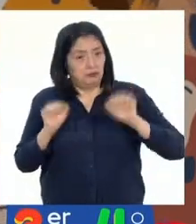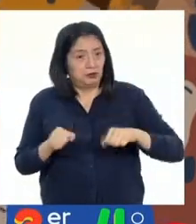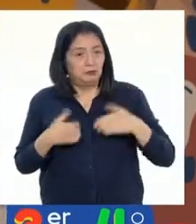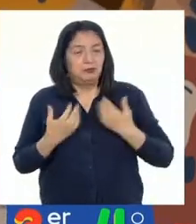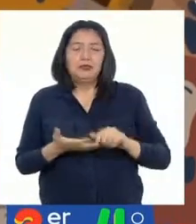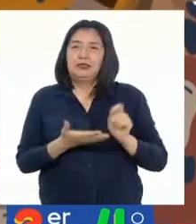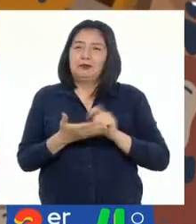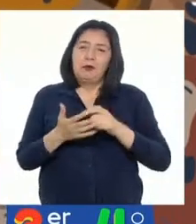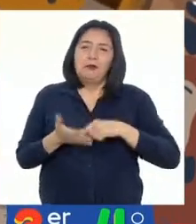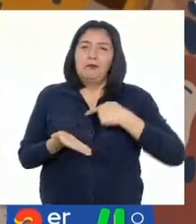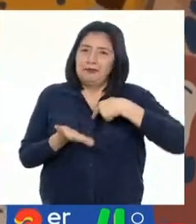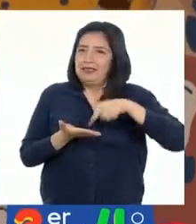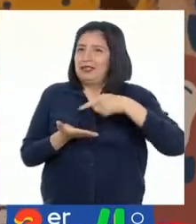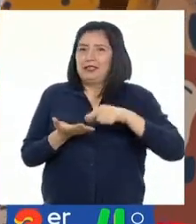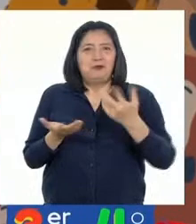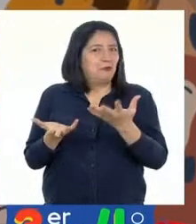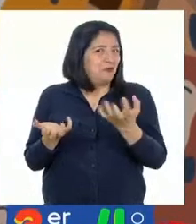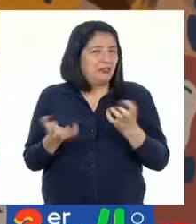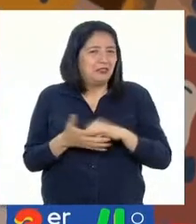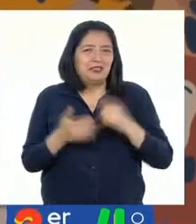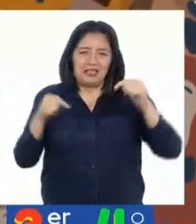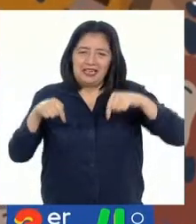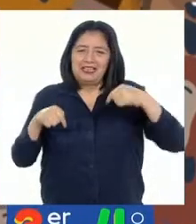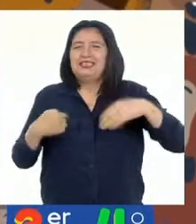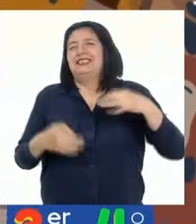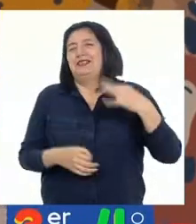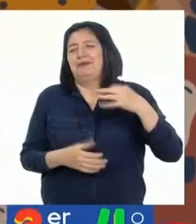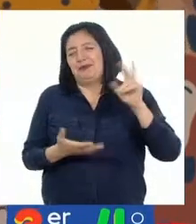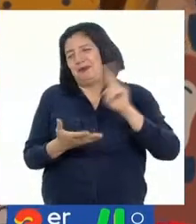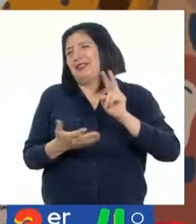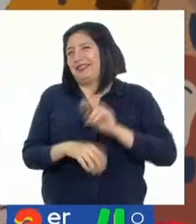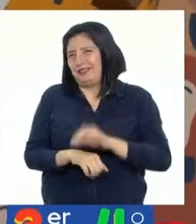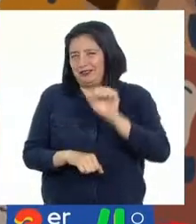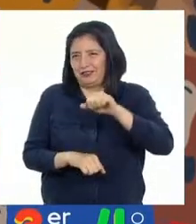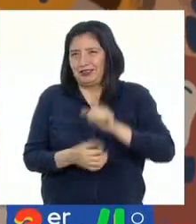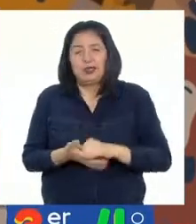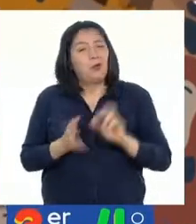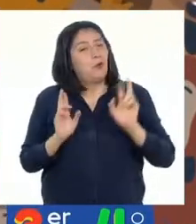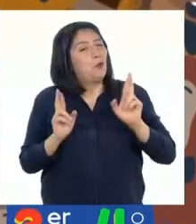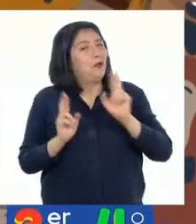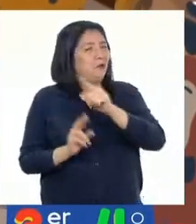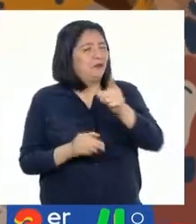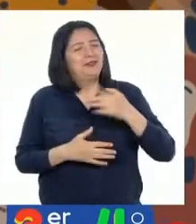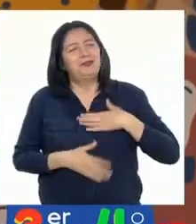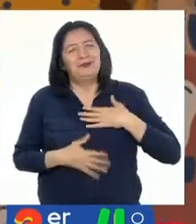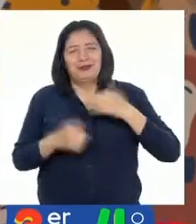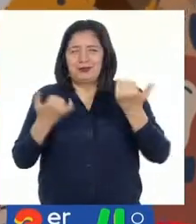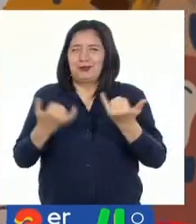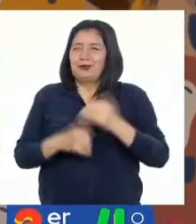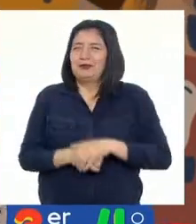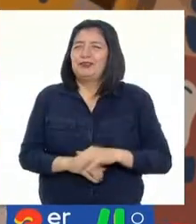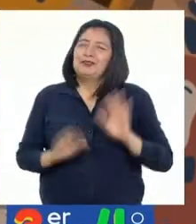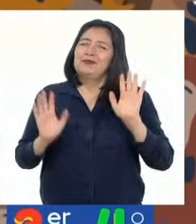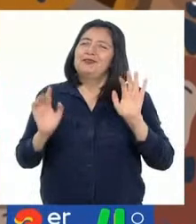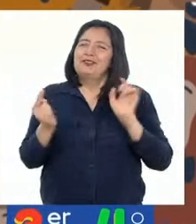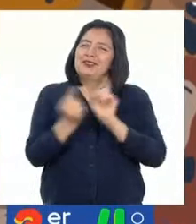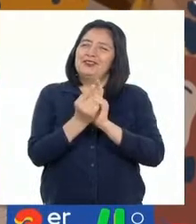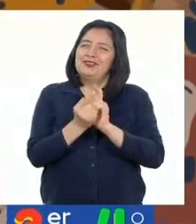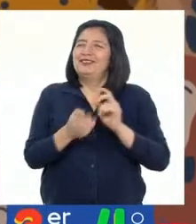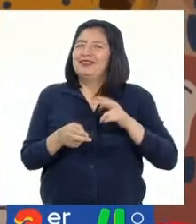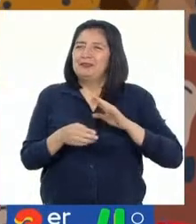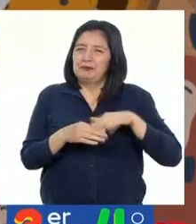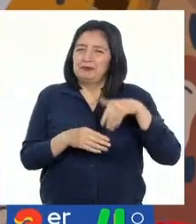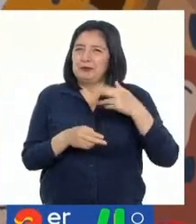escribirme o dejarme algún mensaje cuando quieran. Aquí siempre los leemos. Espero que se hayan divertido hoy. ¡Nos vemos